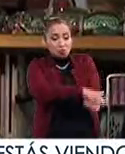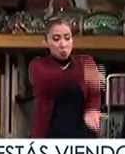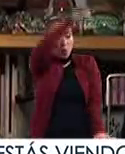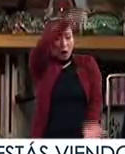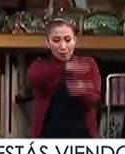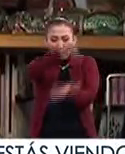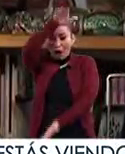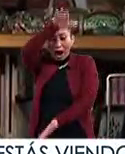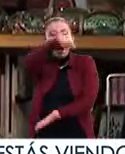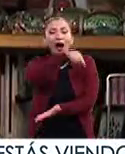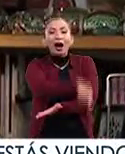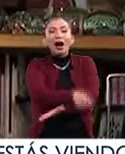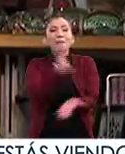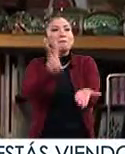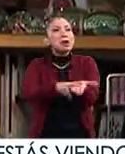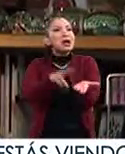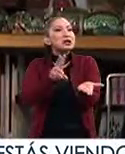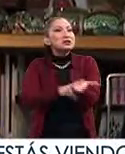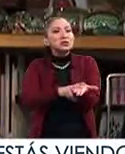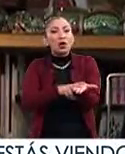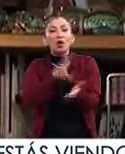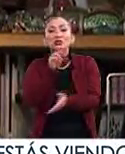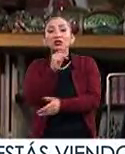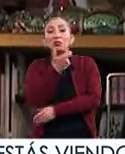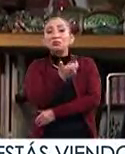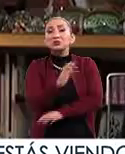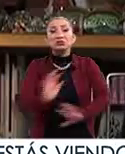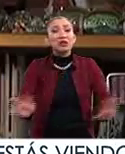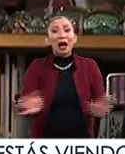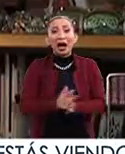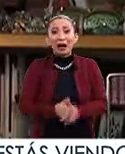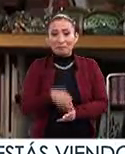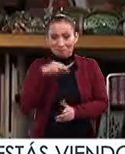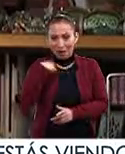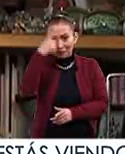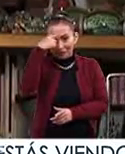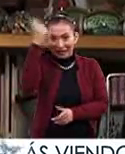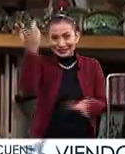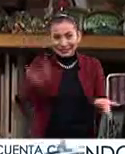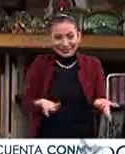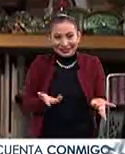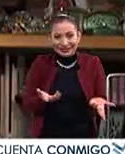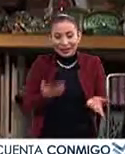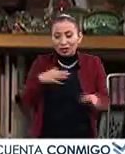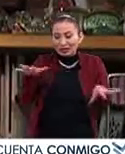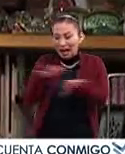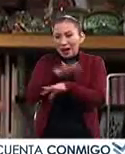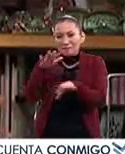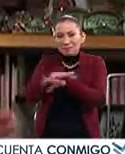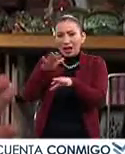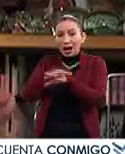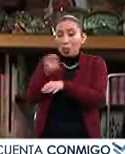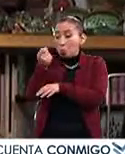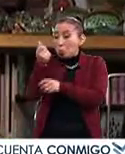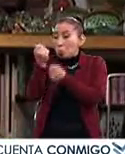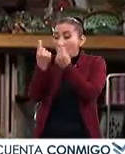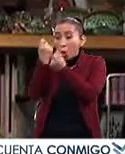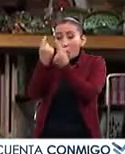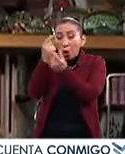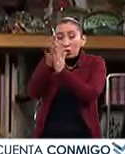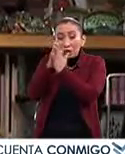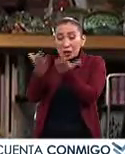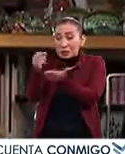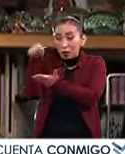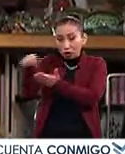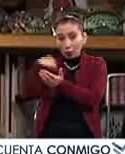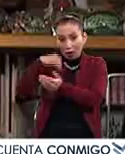4,000 y a 80 pesos. Entonces, sustituir, con los jefes de la